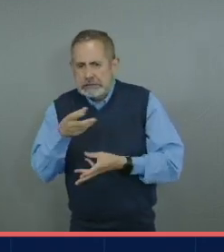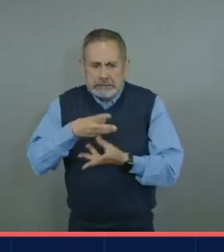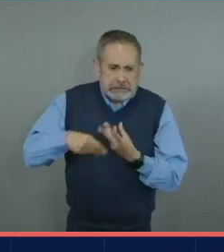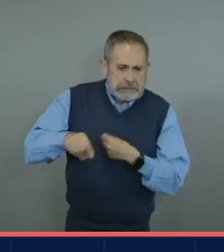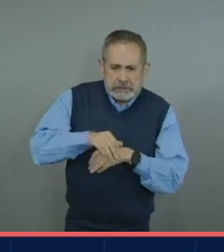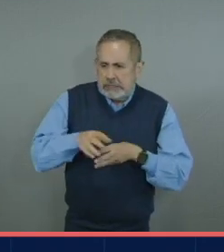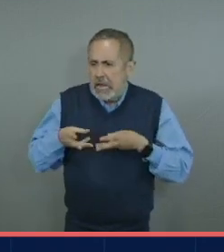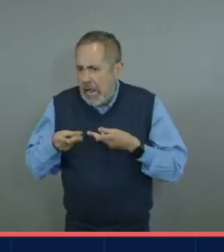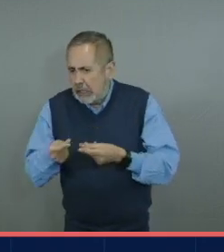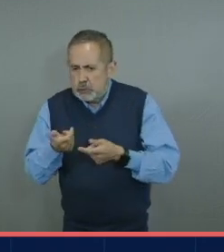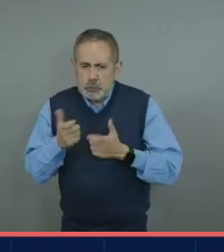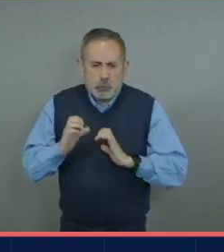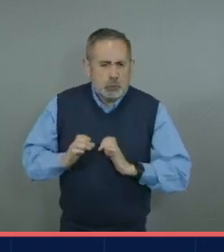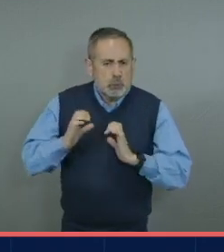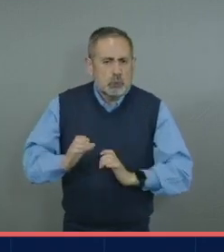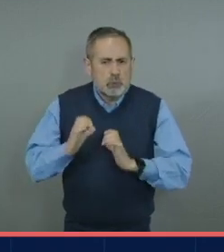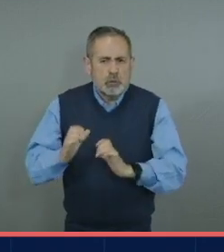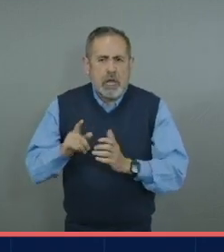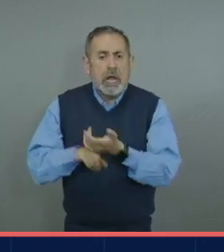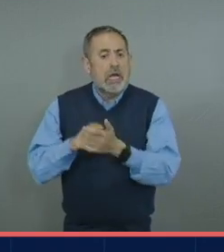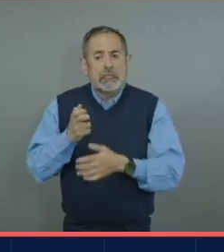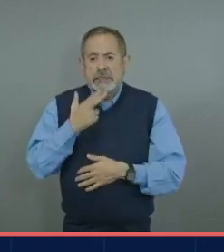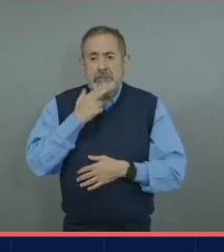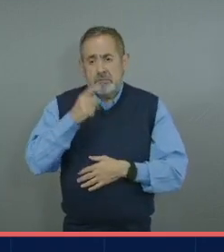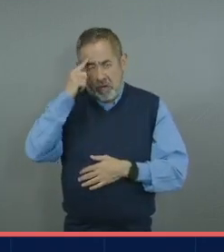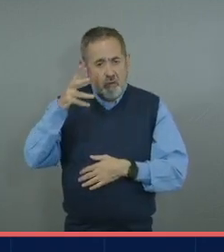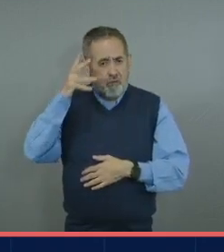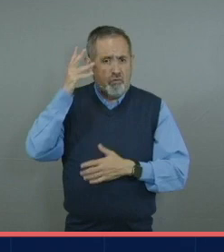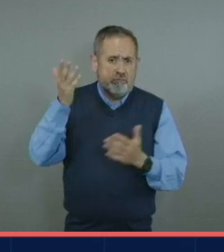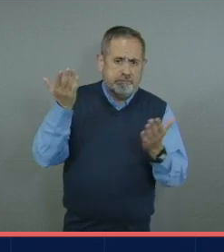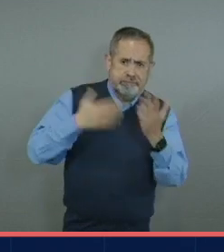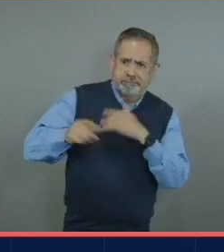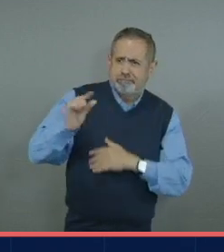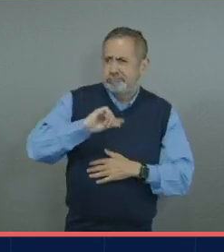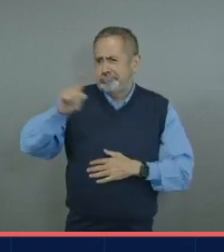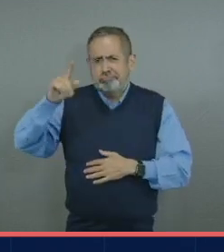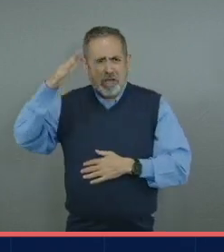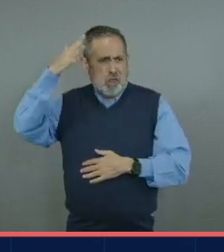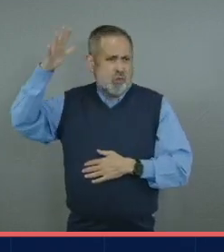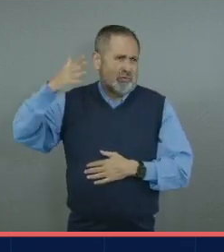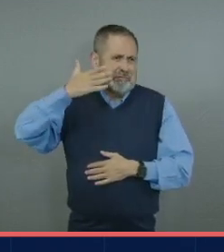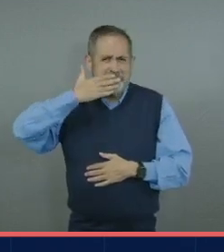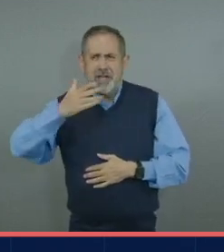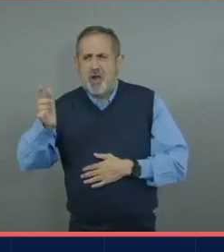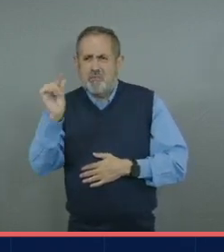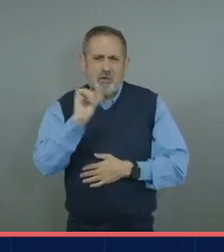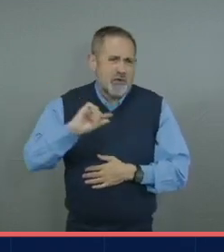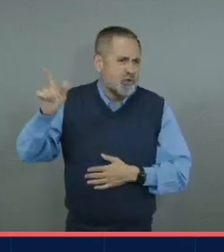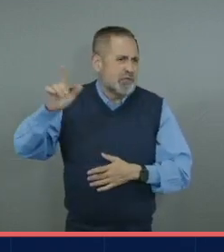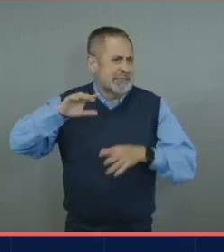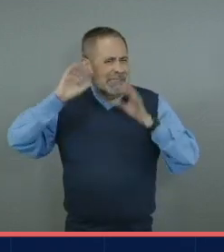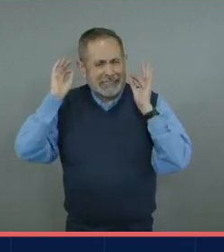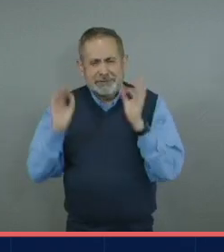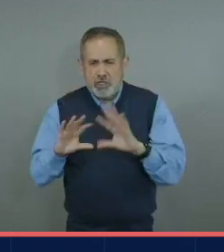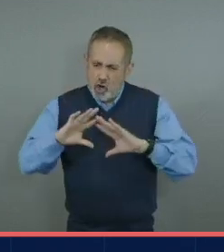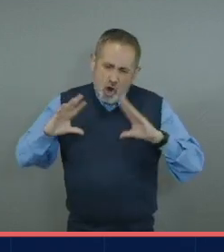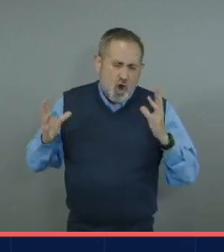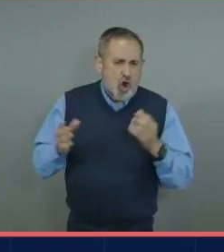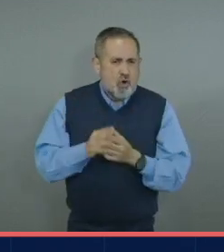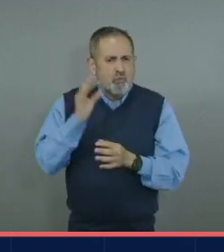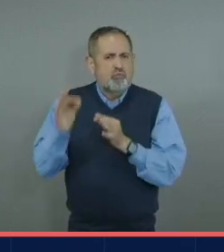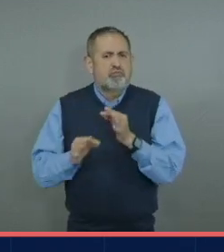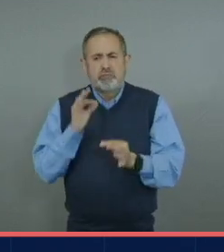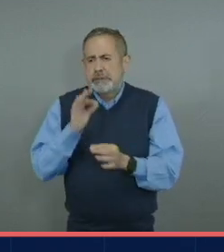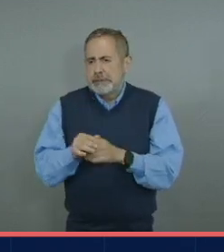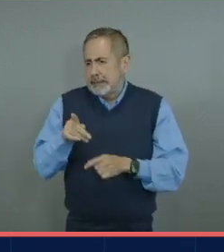educación financiera ustedes puedan ser grandes personas, grandes adultos, grandes profesionistas, puedan en resumen hacer lo